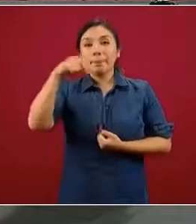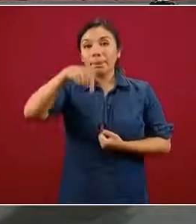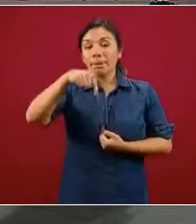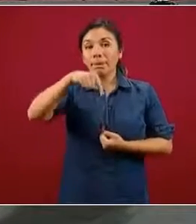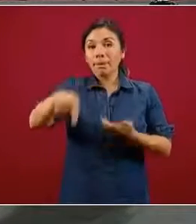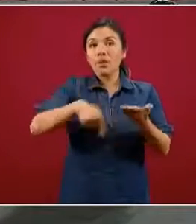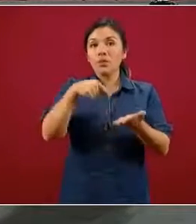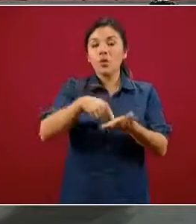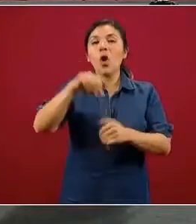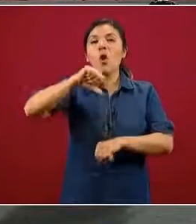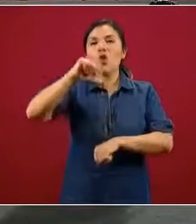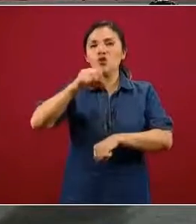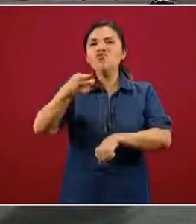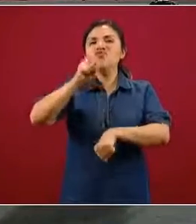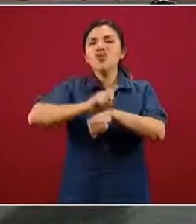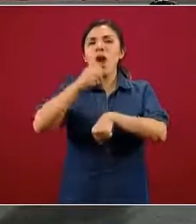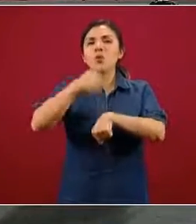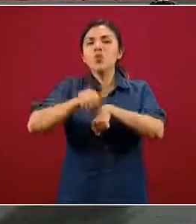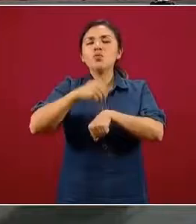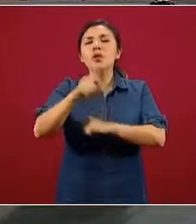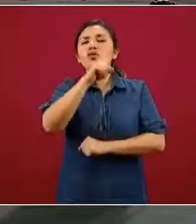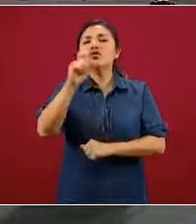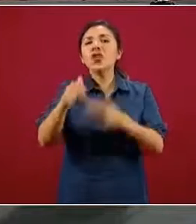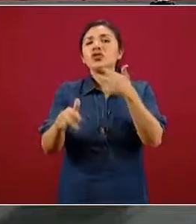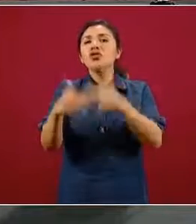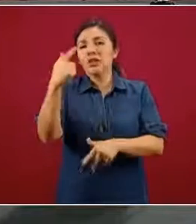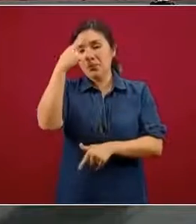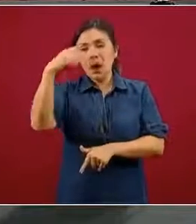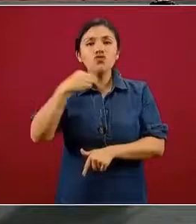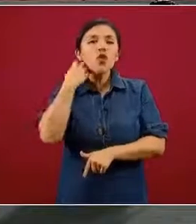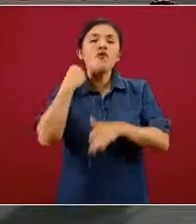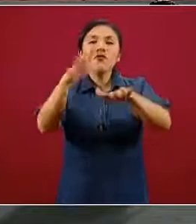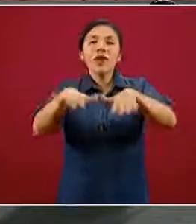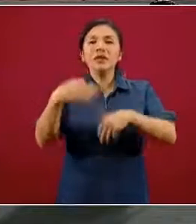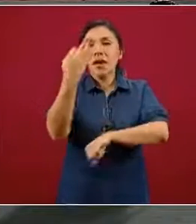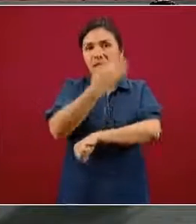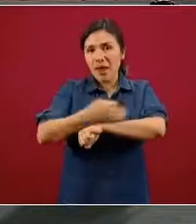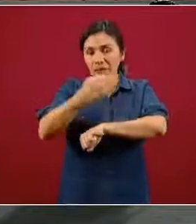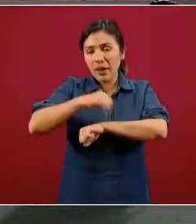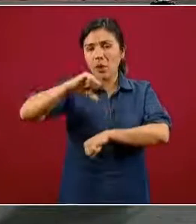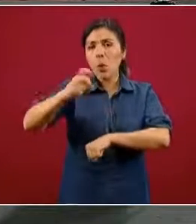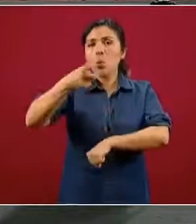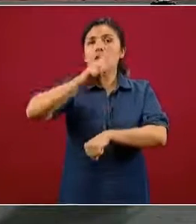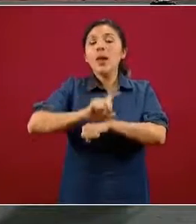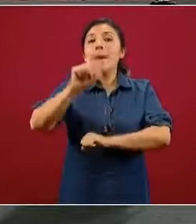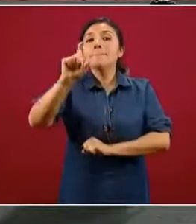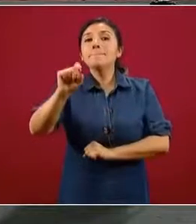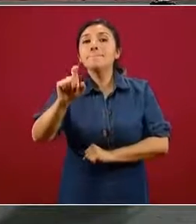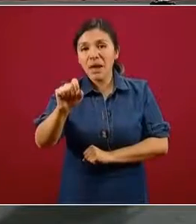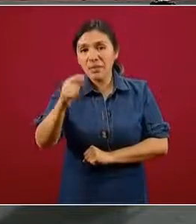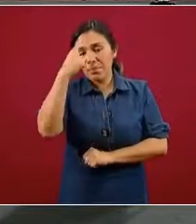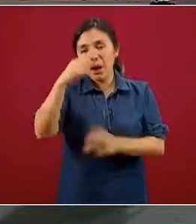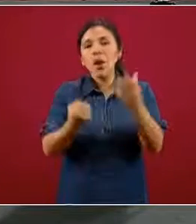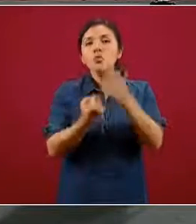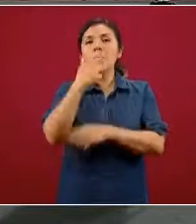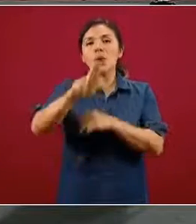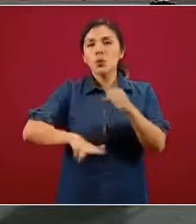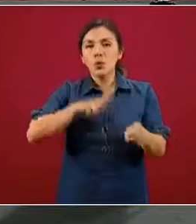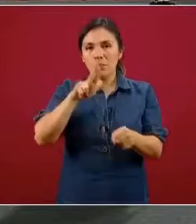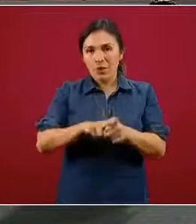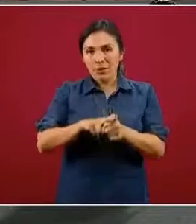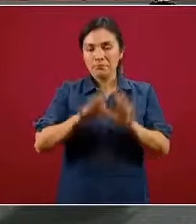el número 113 de las conferencias vespertinas y en el día ya 20 de la nueva